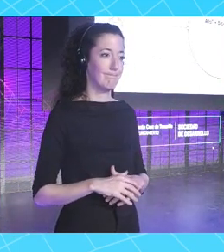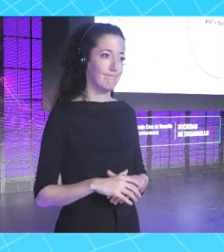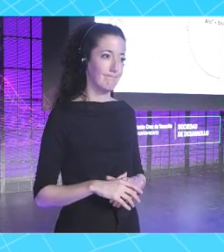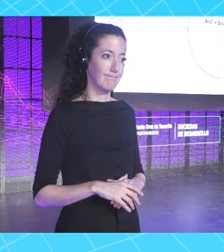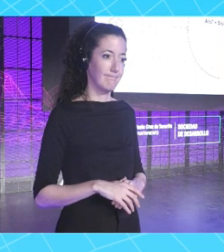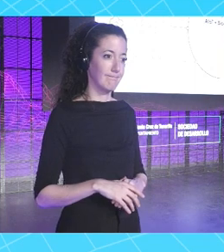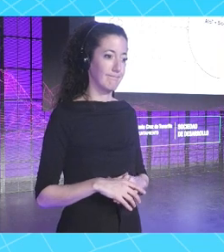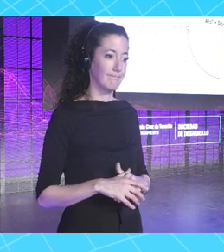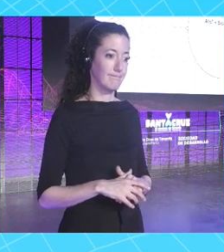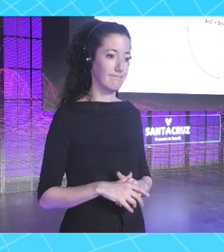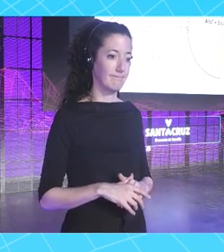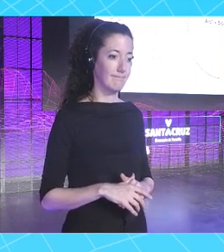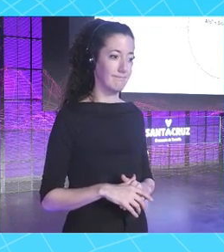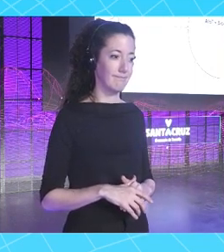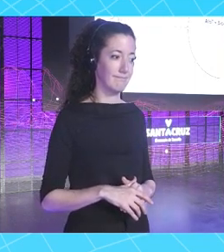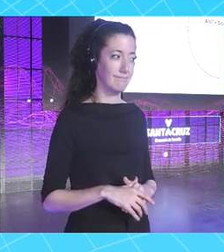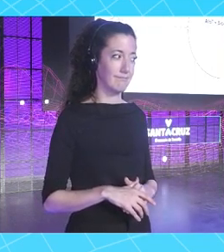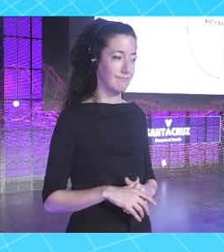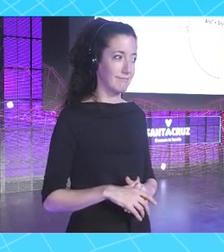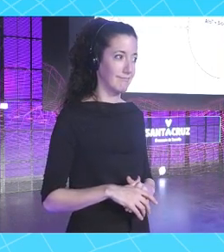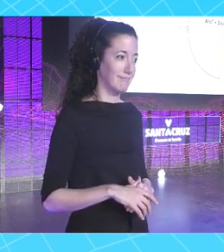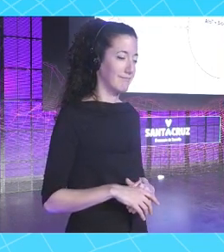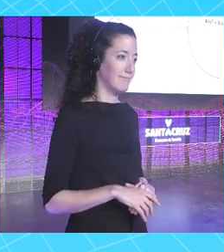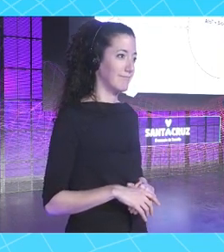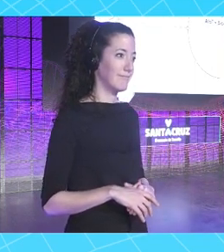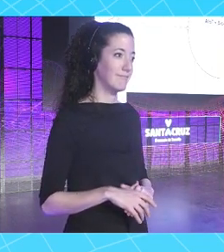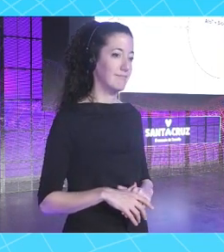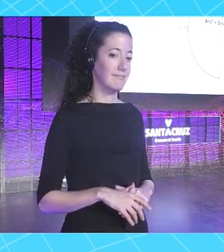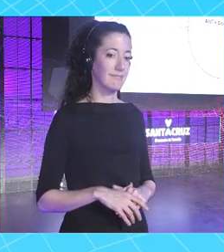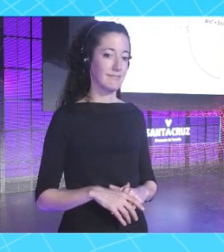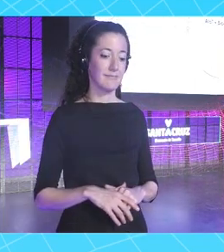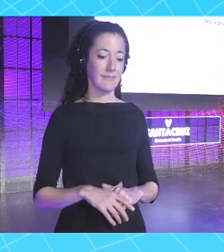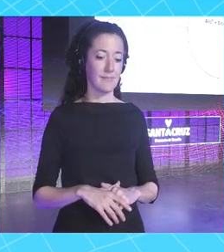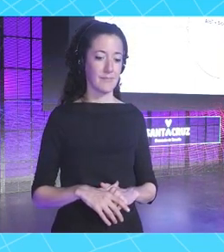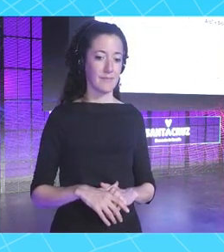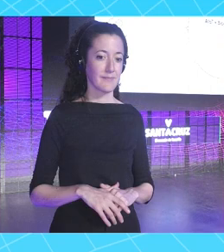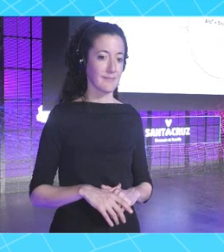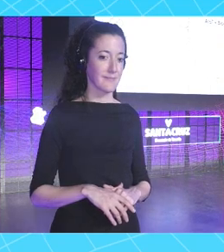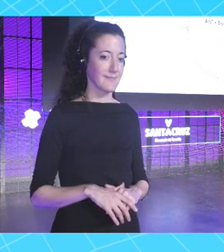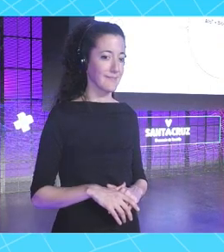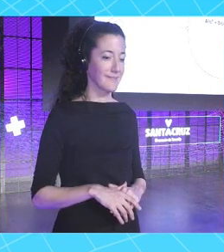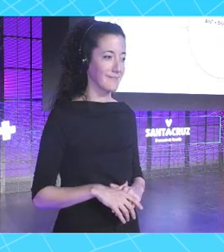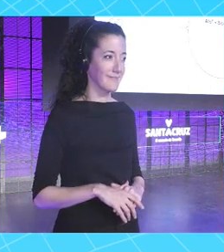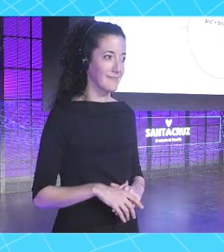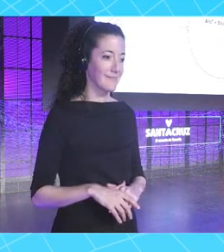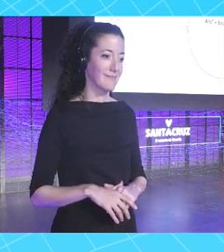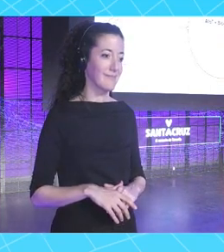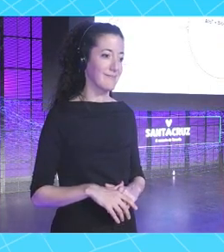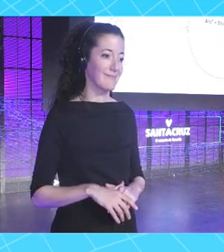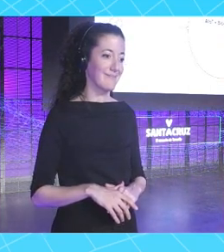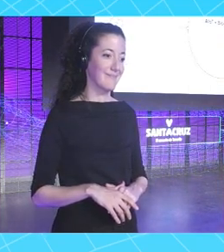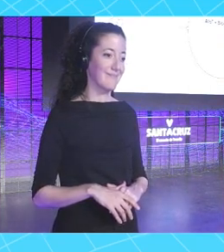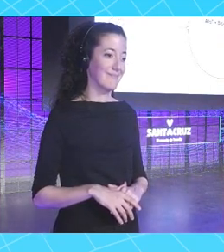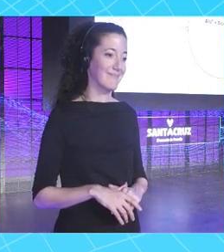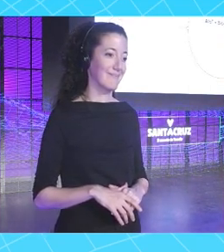lo hacemos con un ejemplo que es una tontería mía que me he inventado